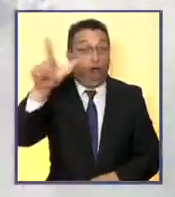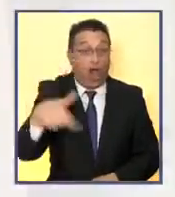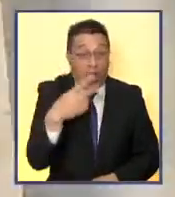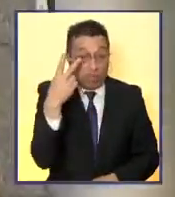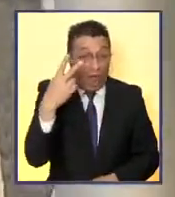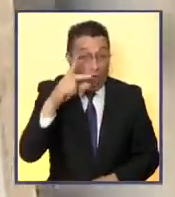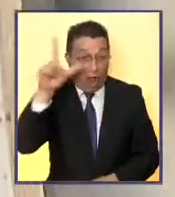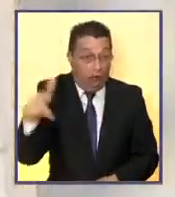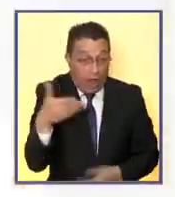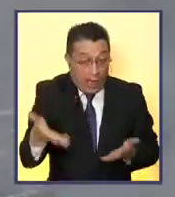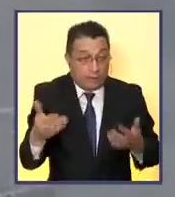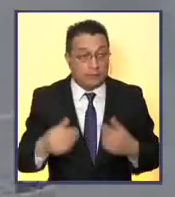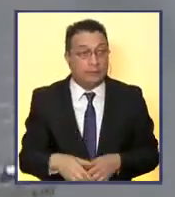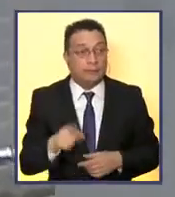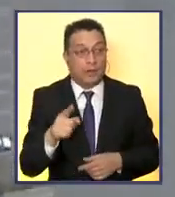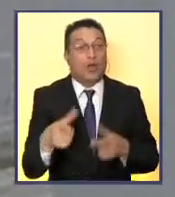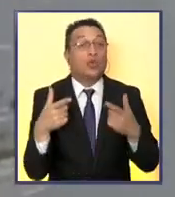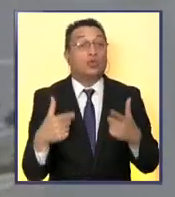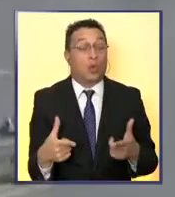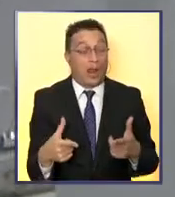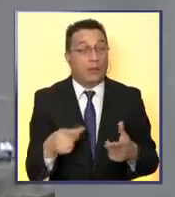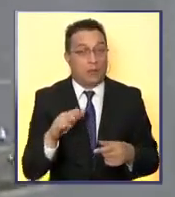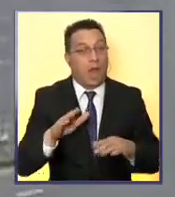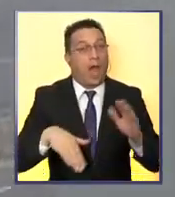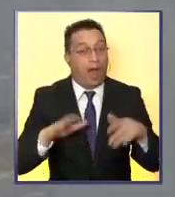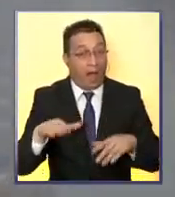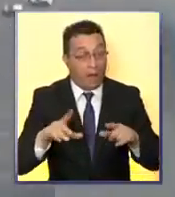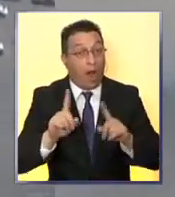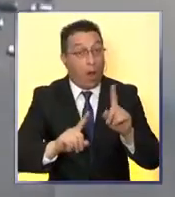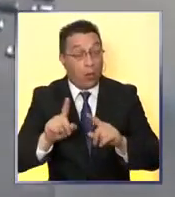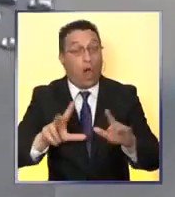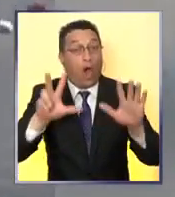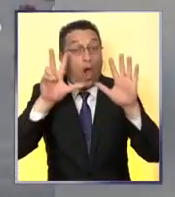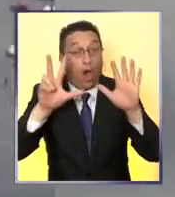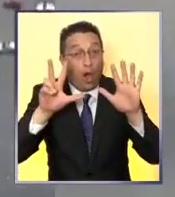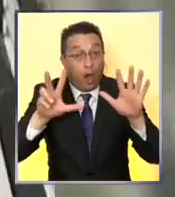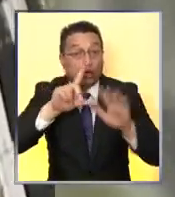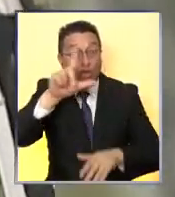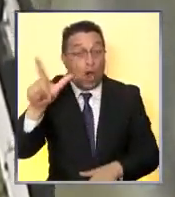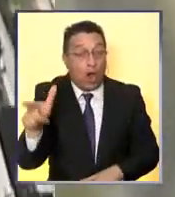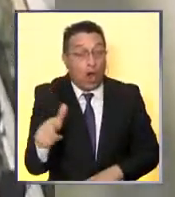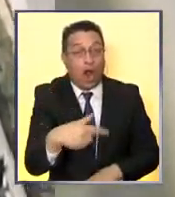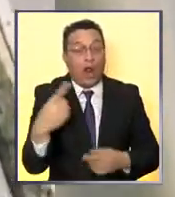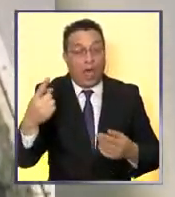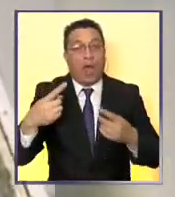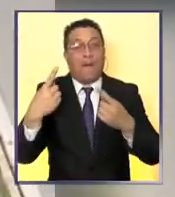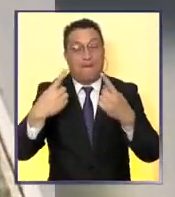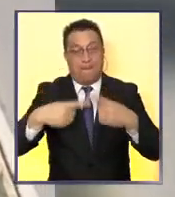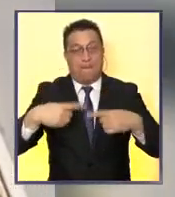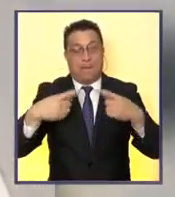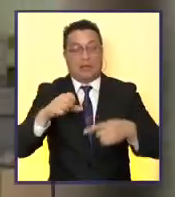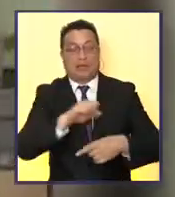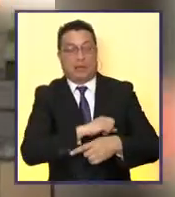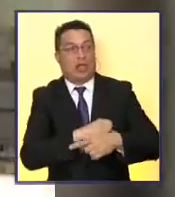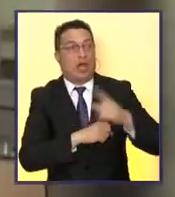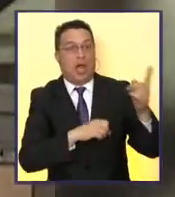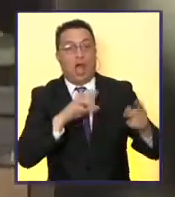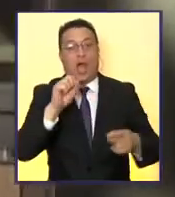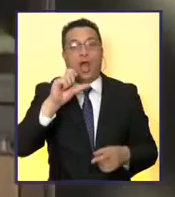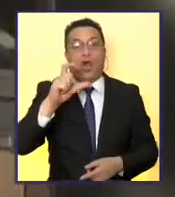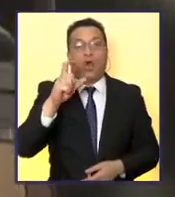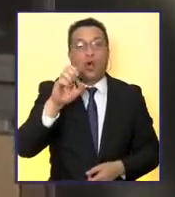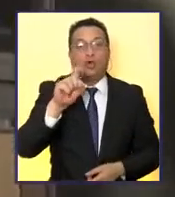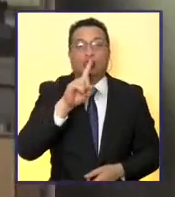y eso que él tuvo suerte porque hasta ocho horas tardaron algunos en llegar al peaje de angostura desde santiago una